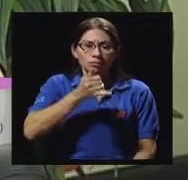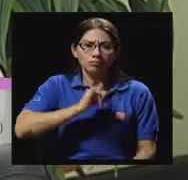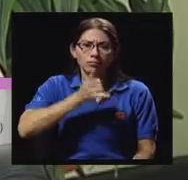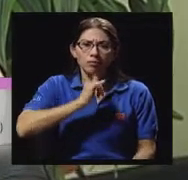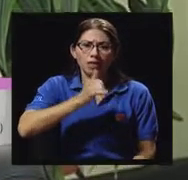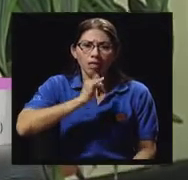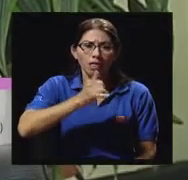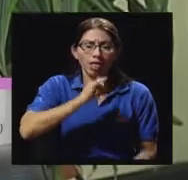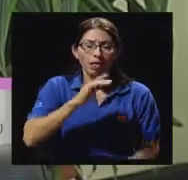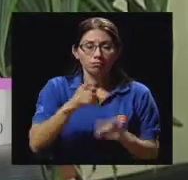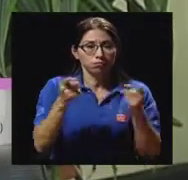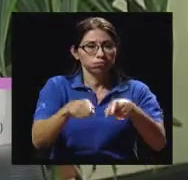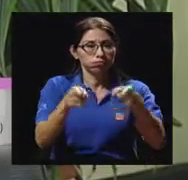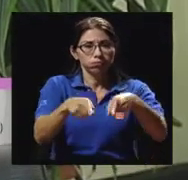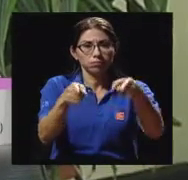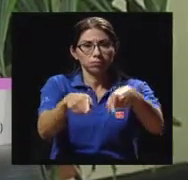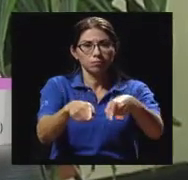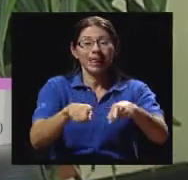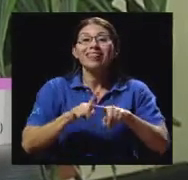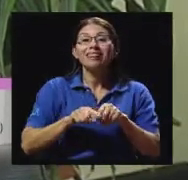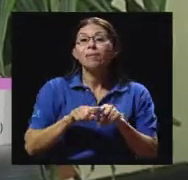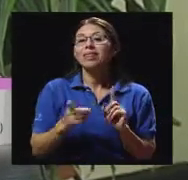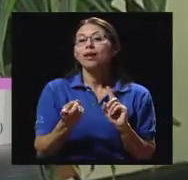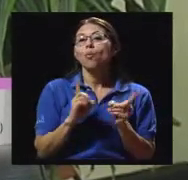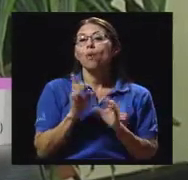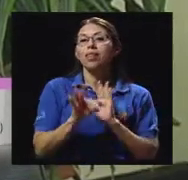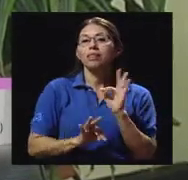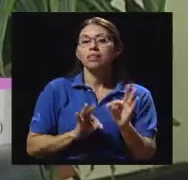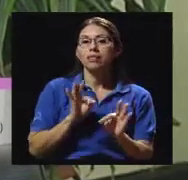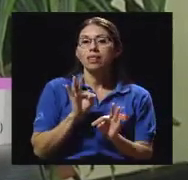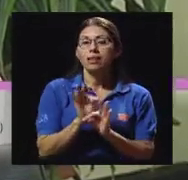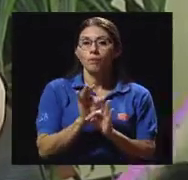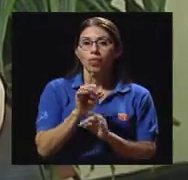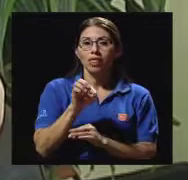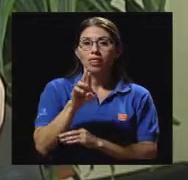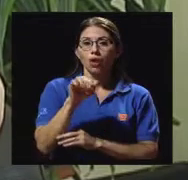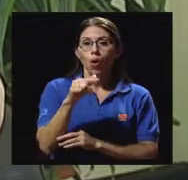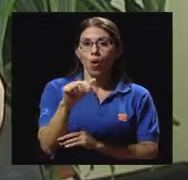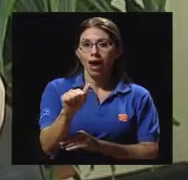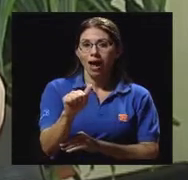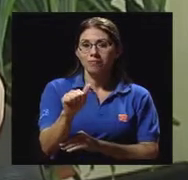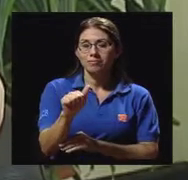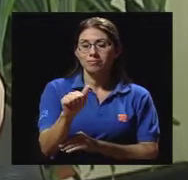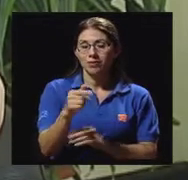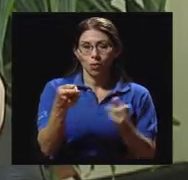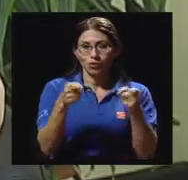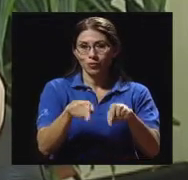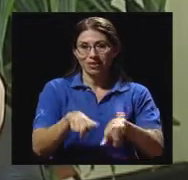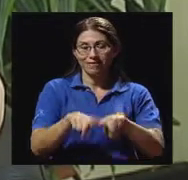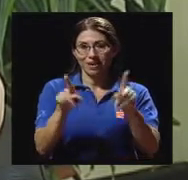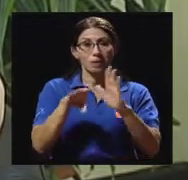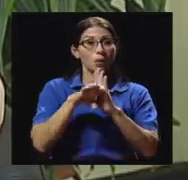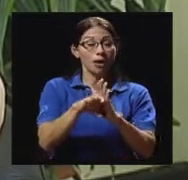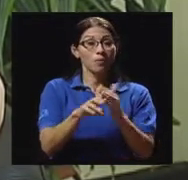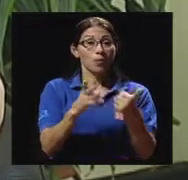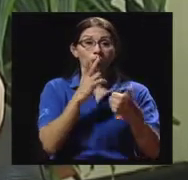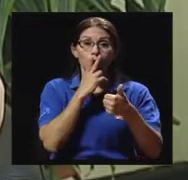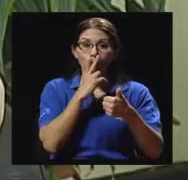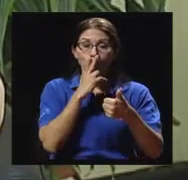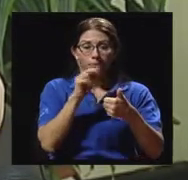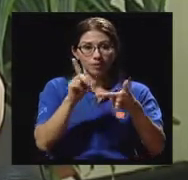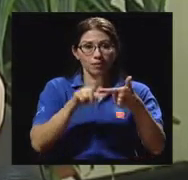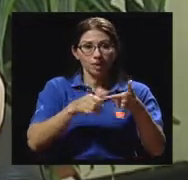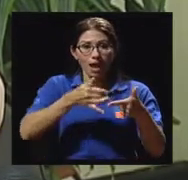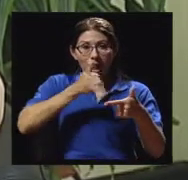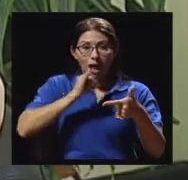consecuencias. Dependiendo de la droga, la consecuencia va a ser diferente. En general, en drogas como el alcohol, como el